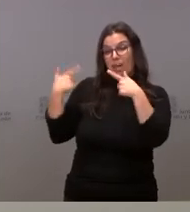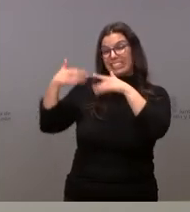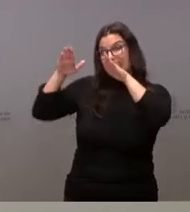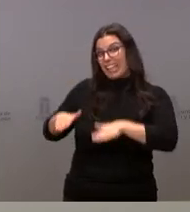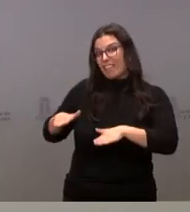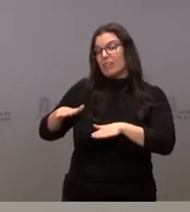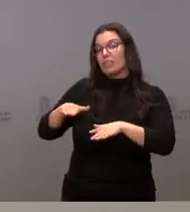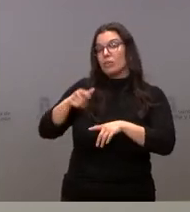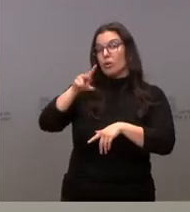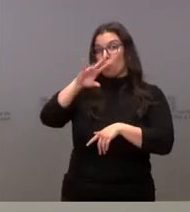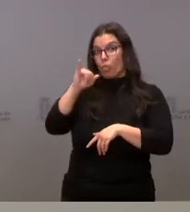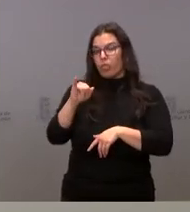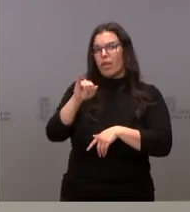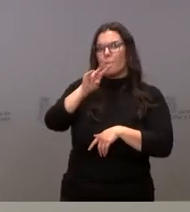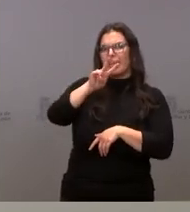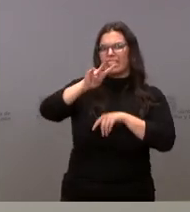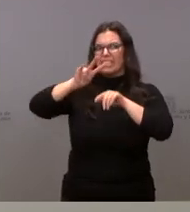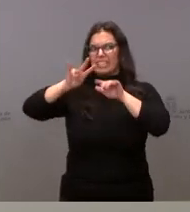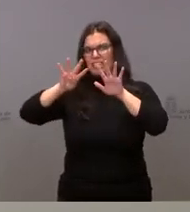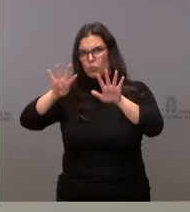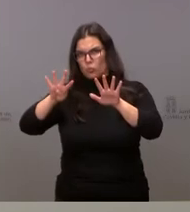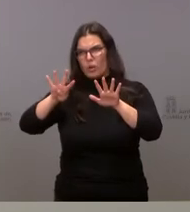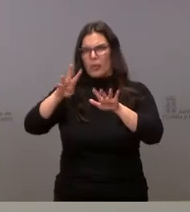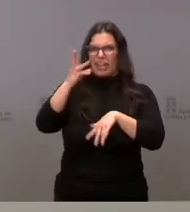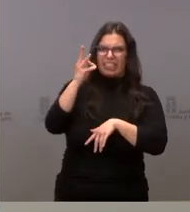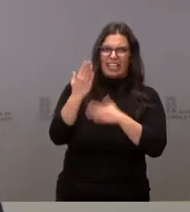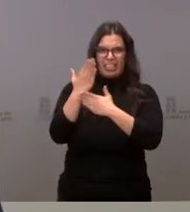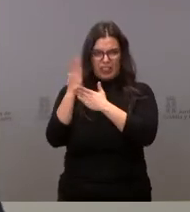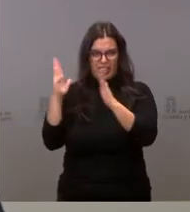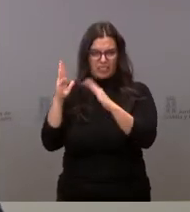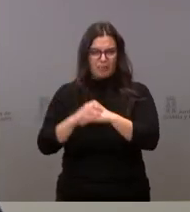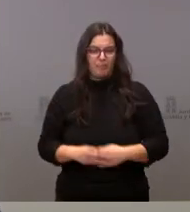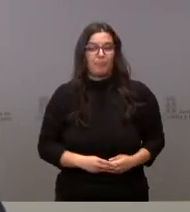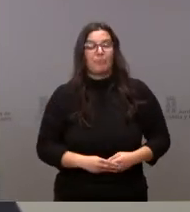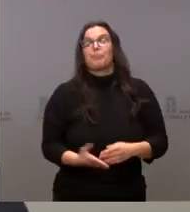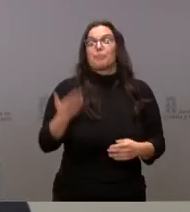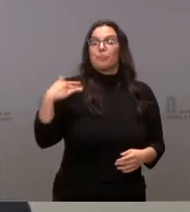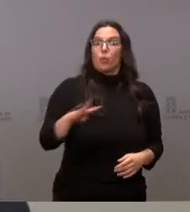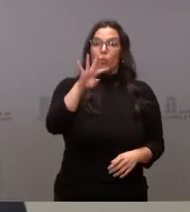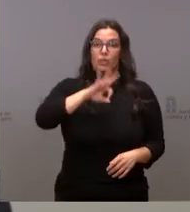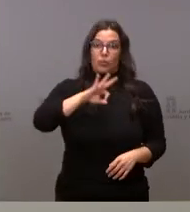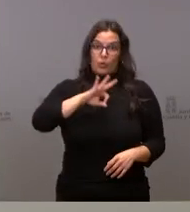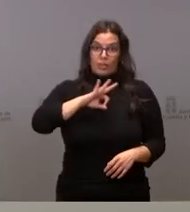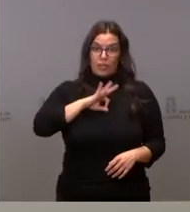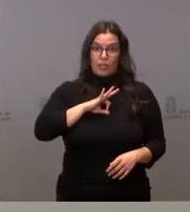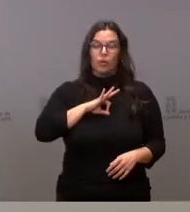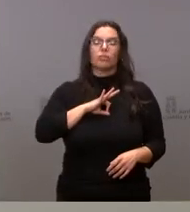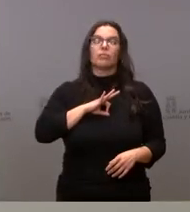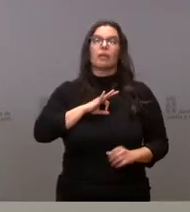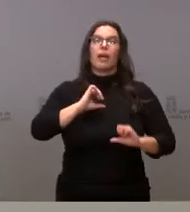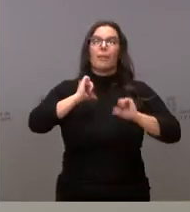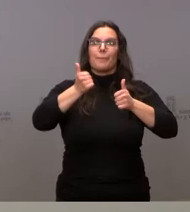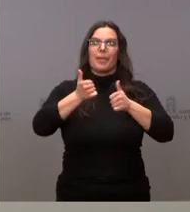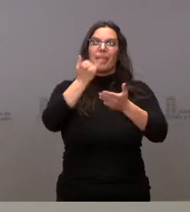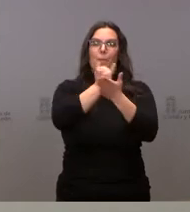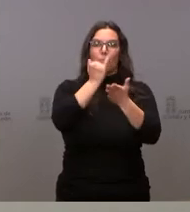29 y los 30 días 29 días y medio desde la puesta en marcha el pasado 4 de enero de las unidades móviles para la realización de los